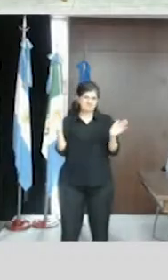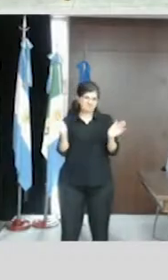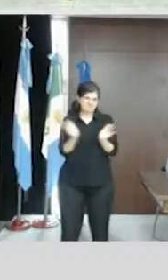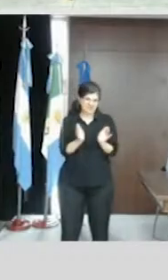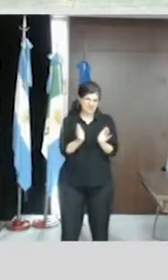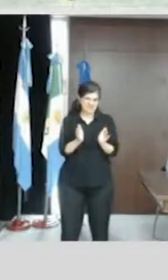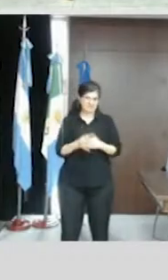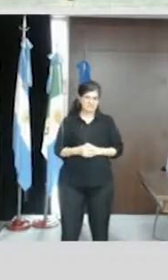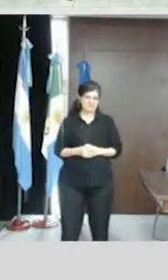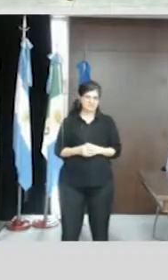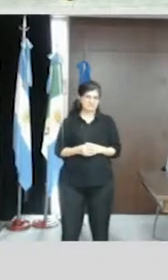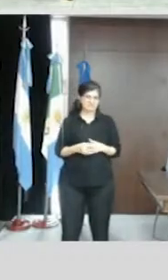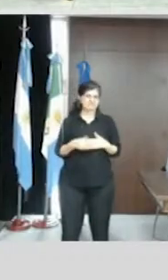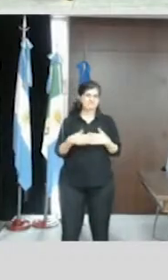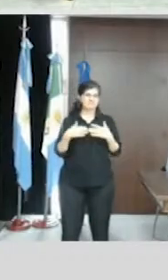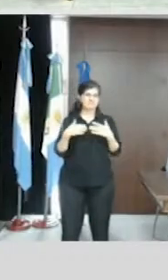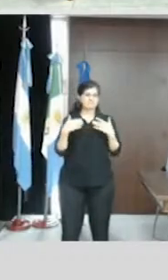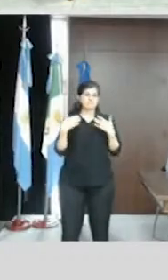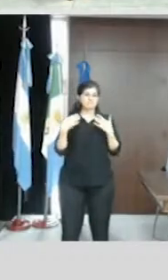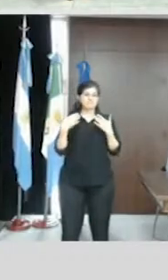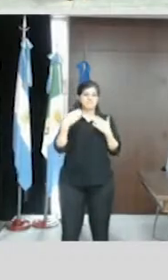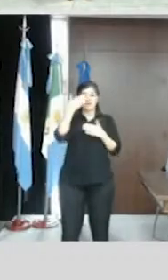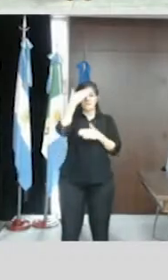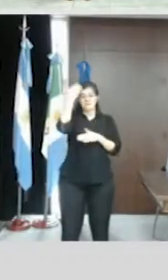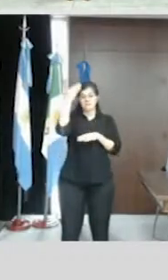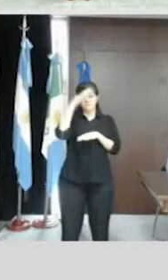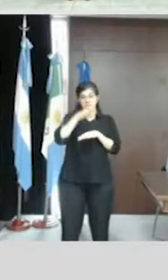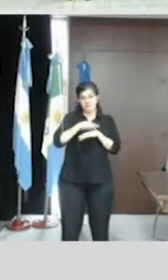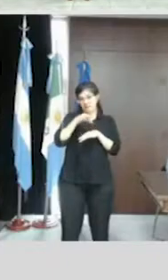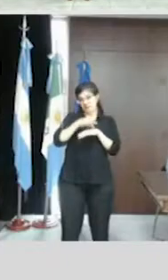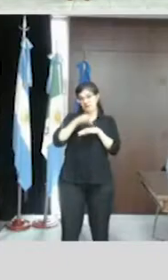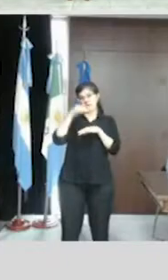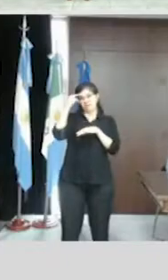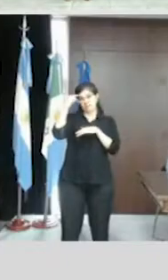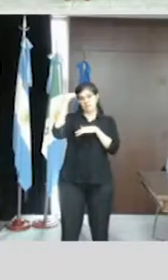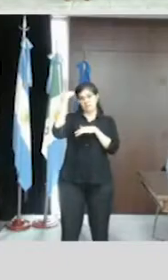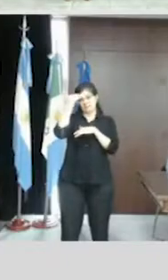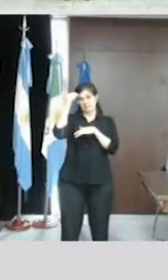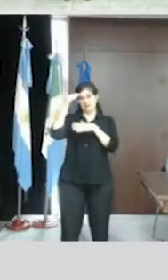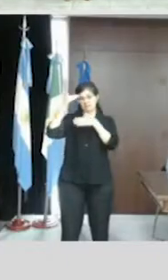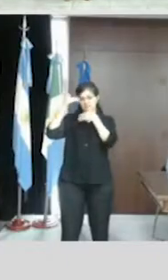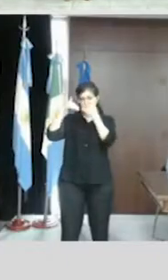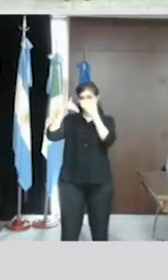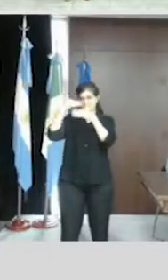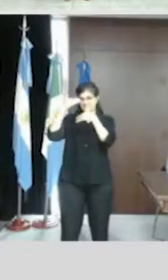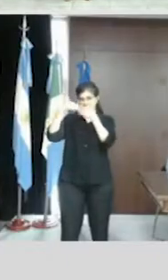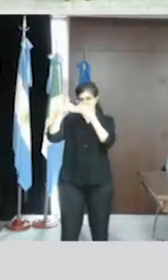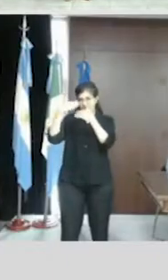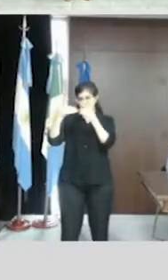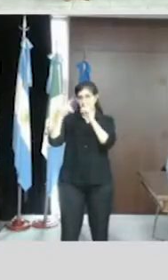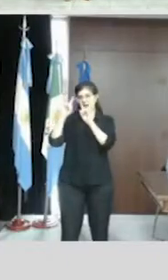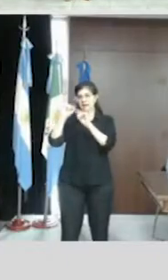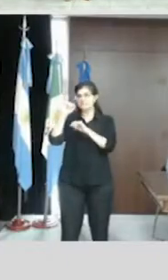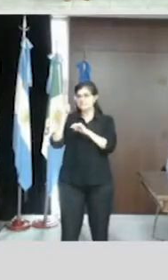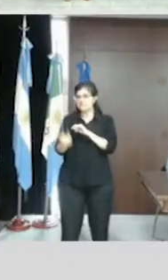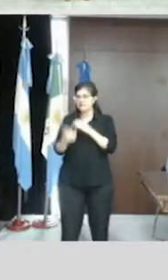que avanza la enfermedad, y ahí es donde aparece la manifestación clínica, donde uno ya